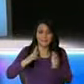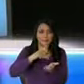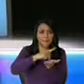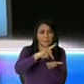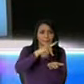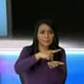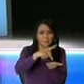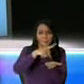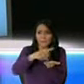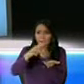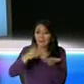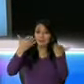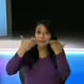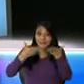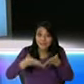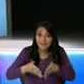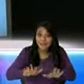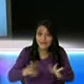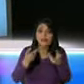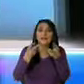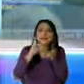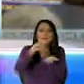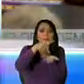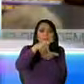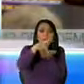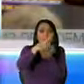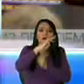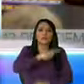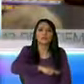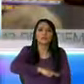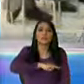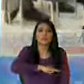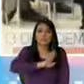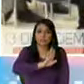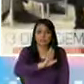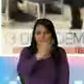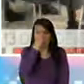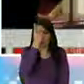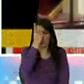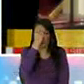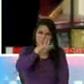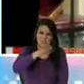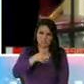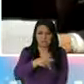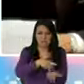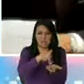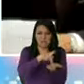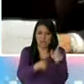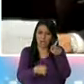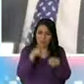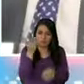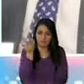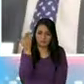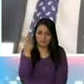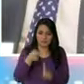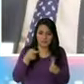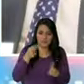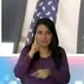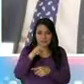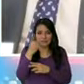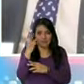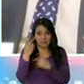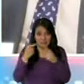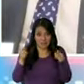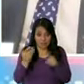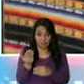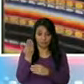sus proveedores e incluso que había pagado a los municipios a los cuales debía algunos pagos pendientes desde el año pasado, pues hace